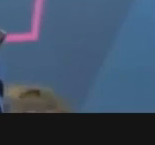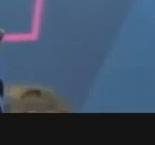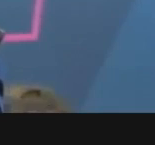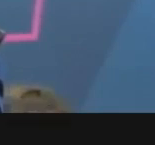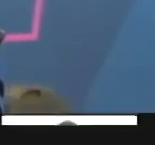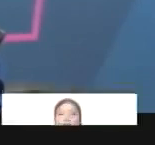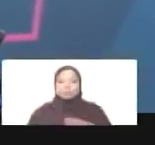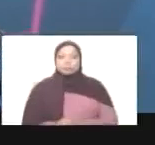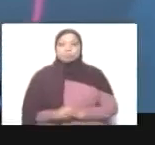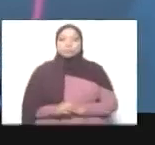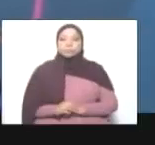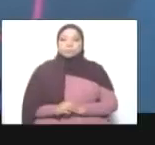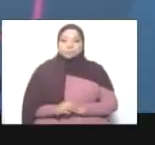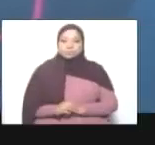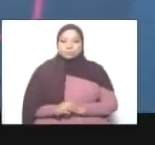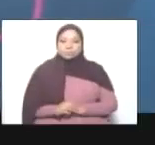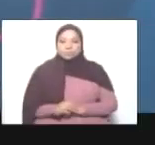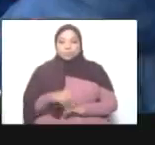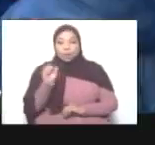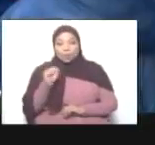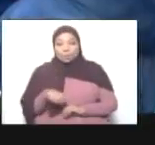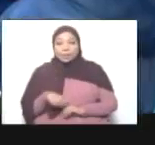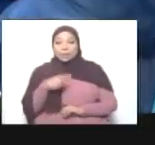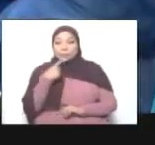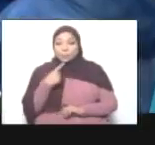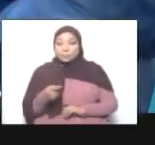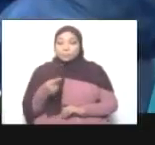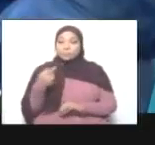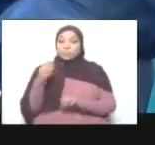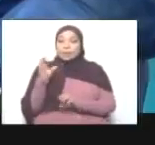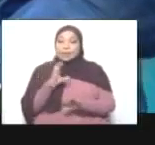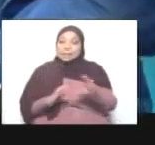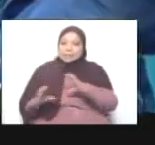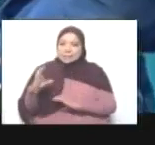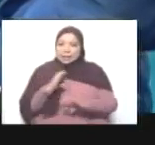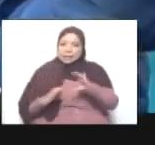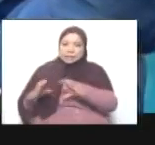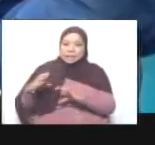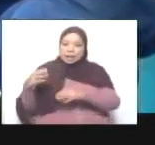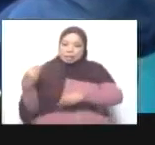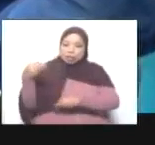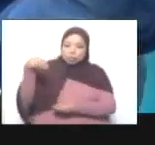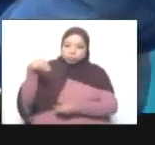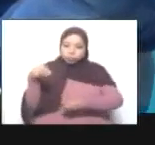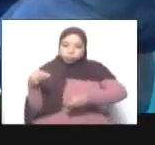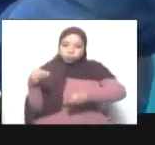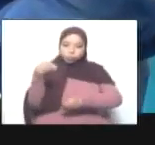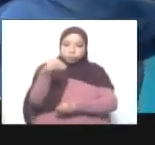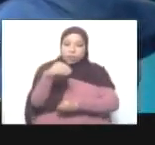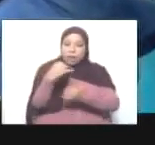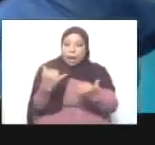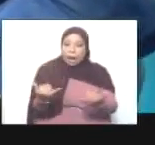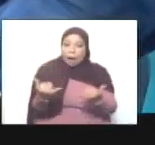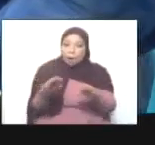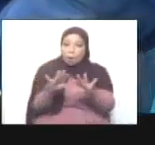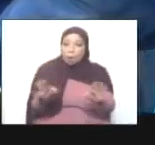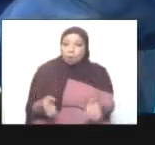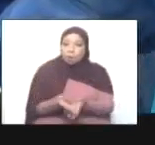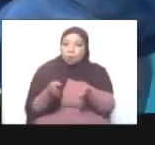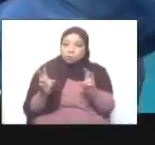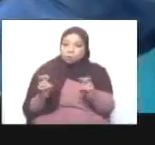progresen mucho más. Correcto. La robótica forma parte del mundo actual, del mundo nuevo.